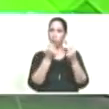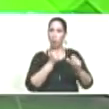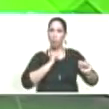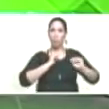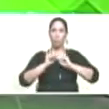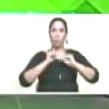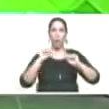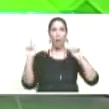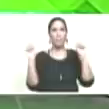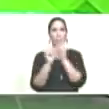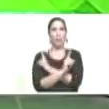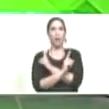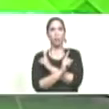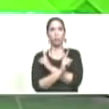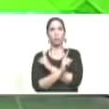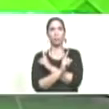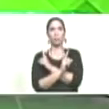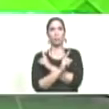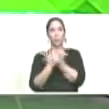cambiario, productivo,